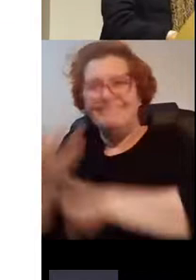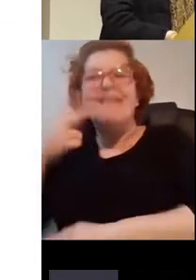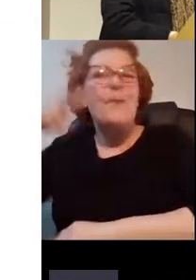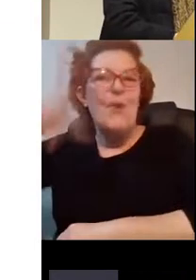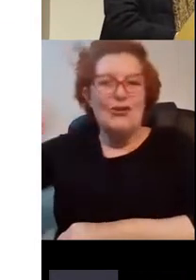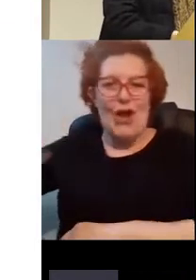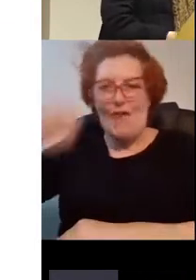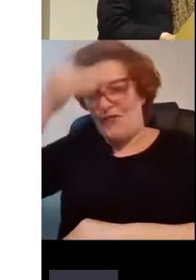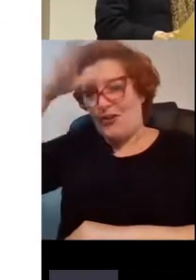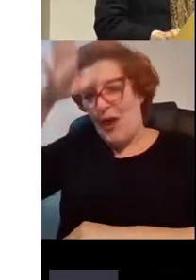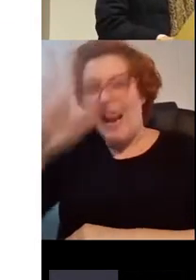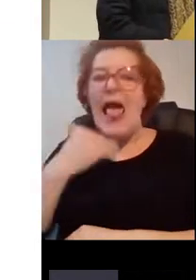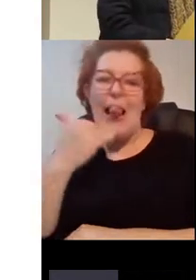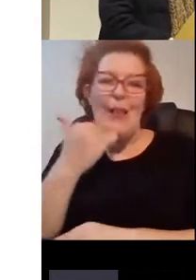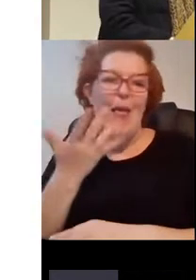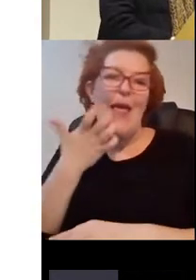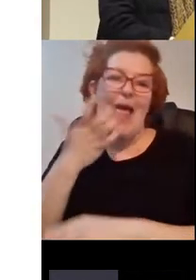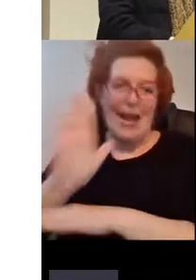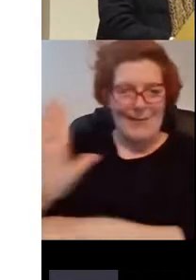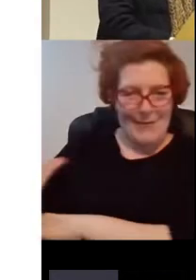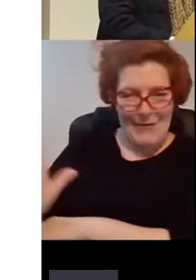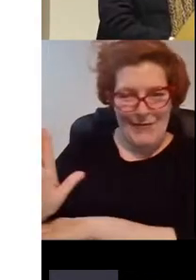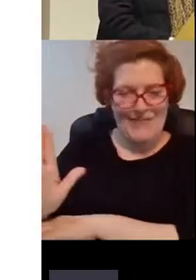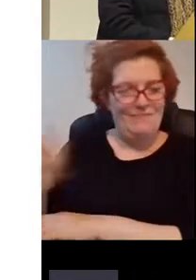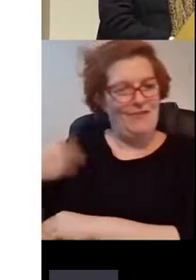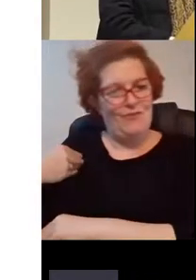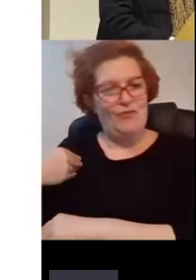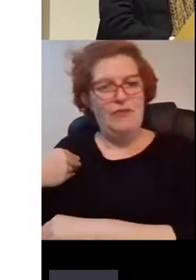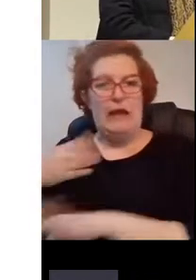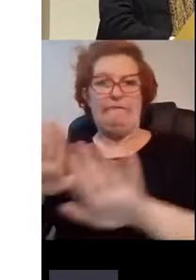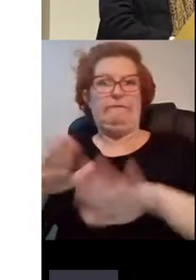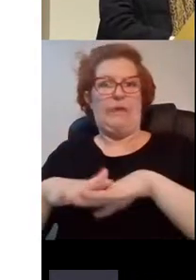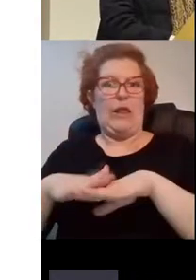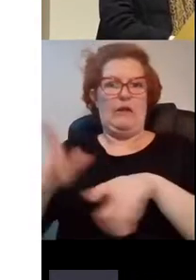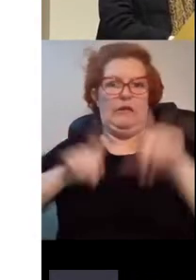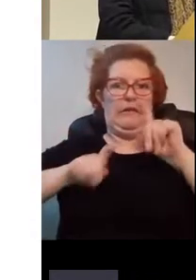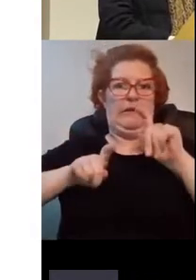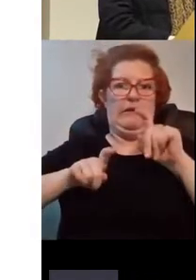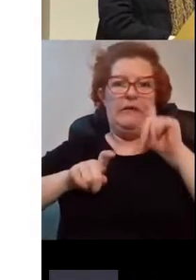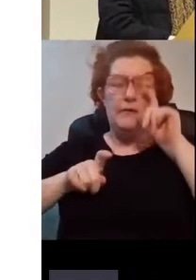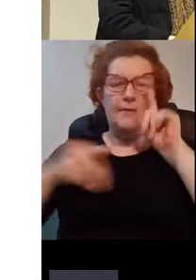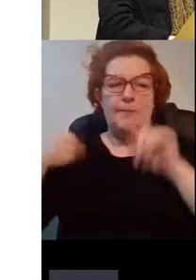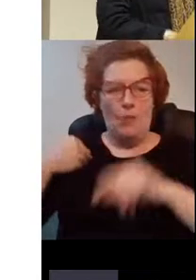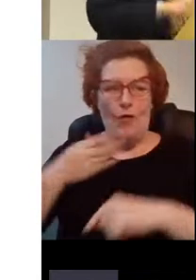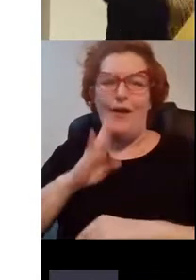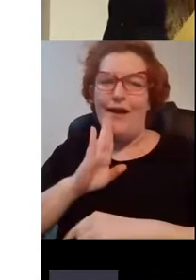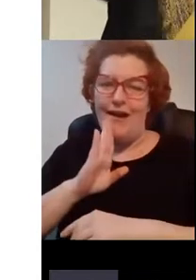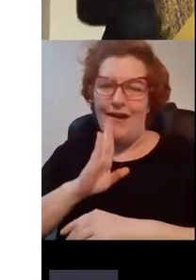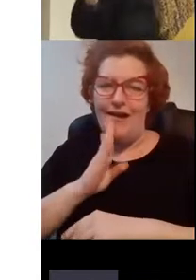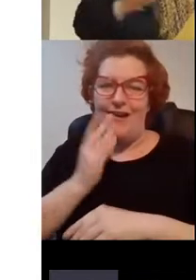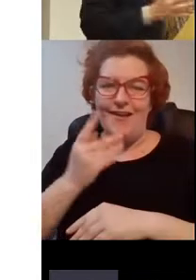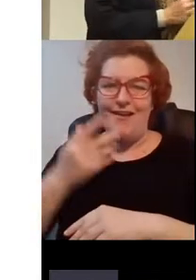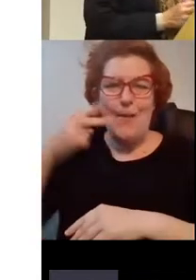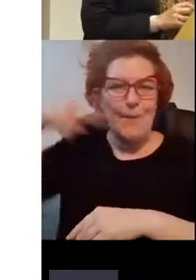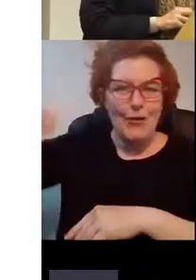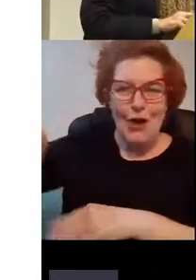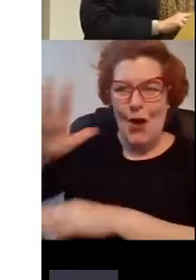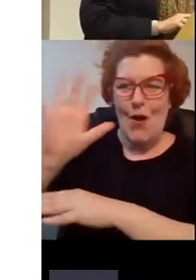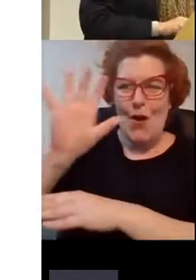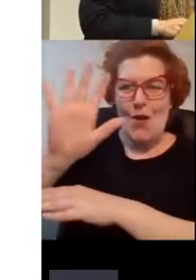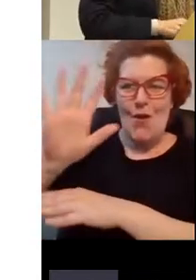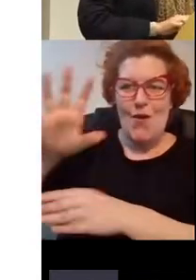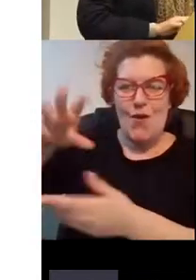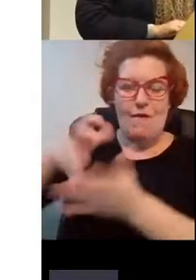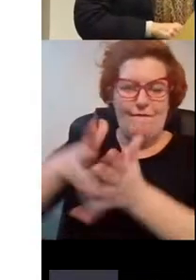les he traído pues algunos ejemplos de esos renders que después montaremos en una especie de